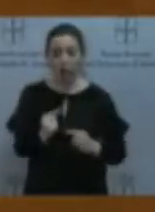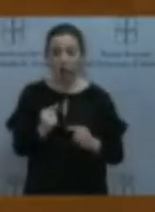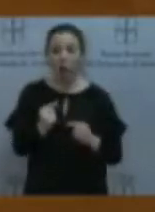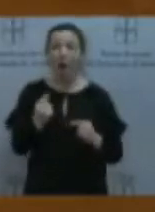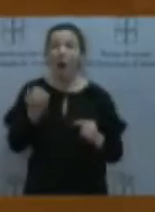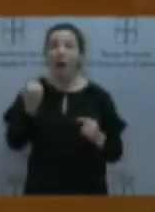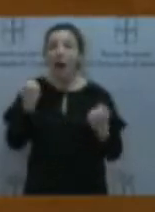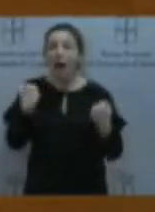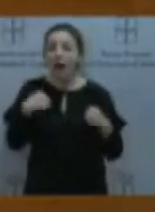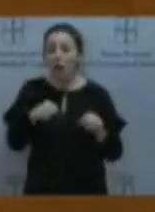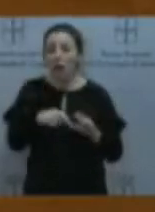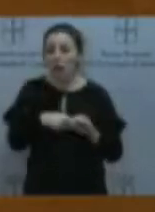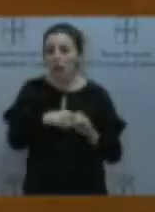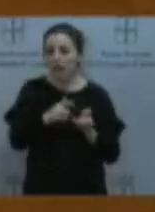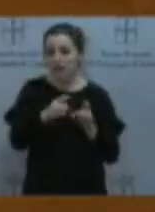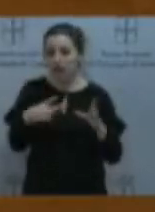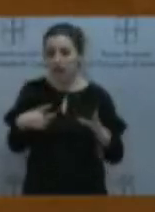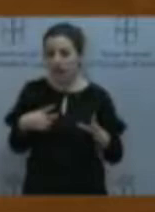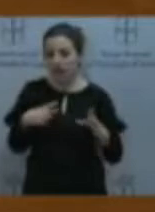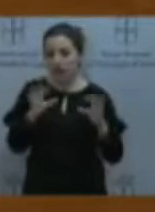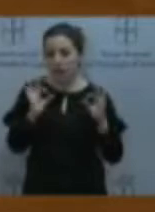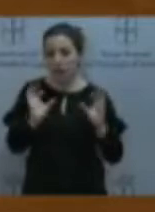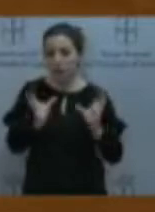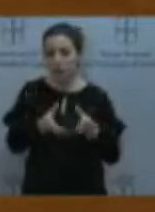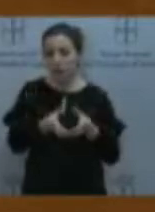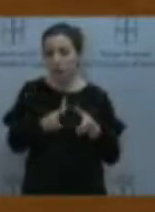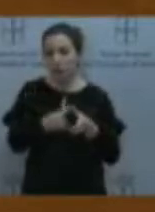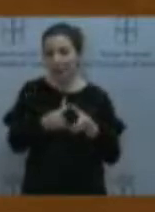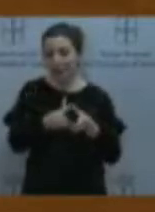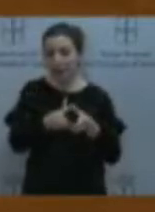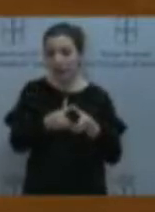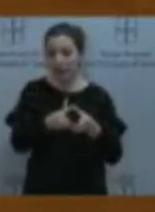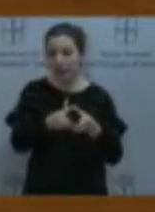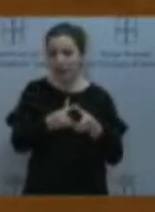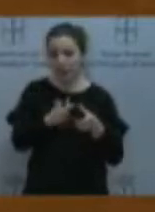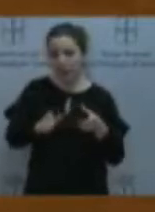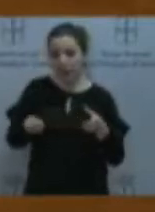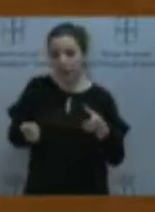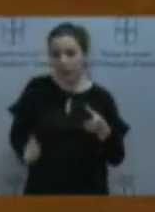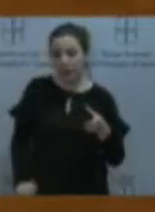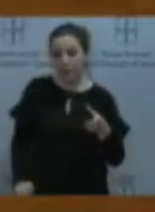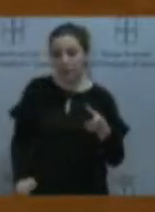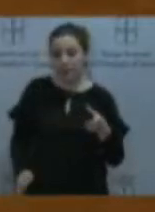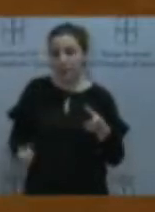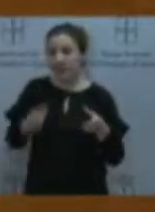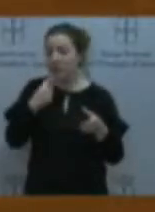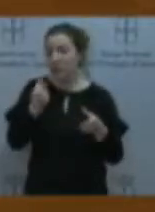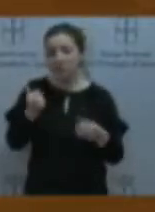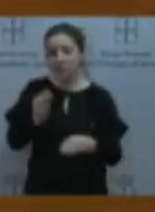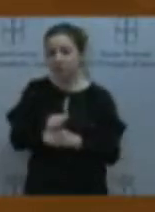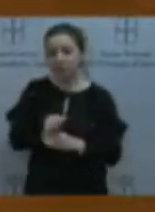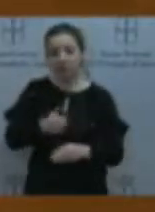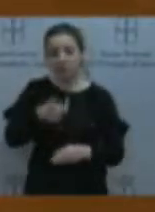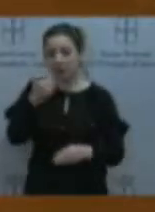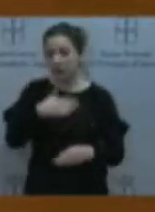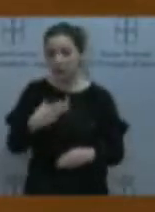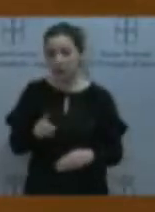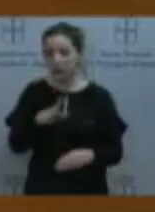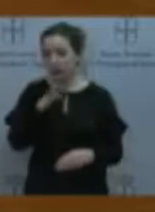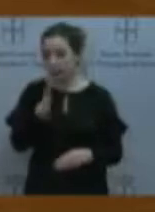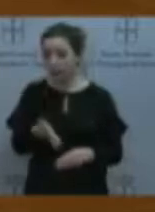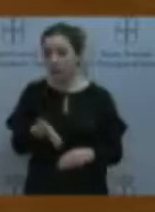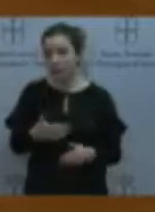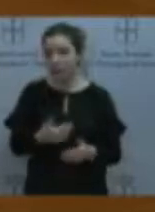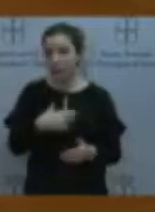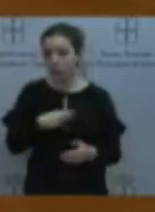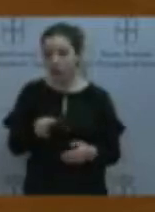estructural, pues negáronse a proveer de más presupuesto para dotarlas. Voy acabando, por eso después de tener